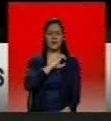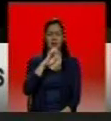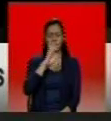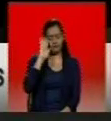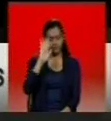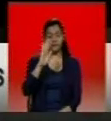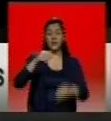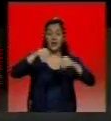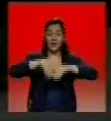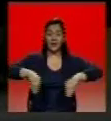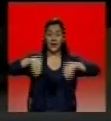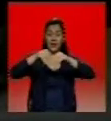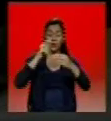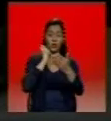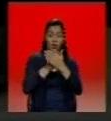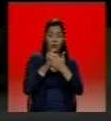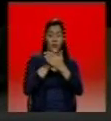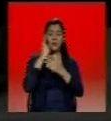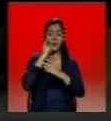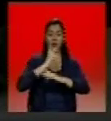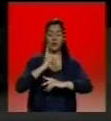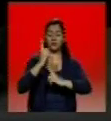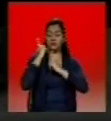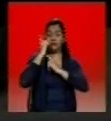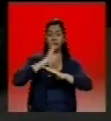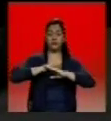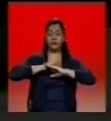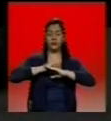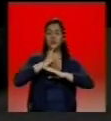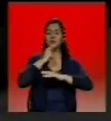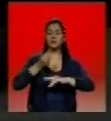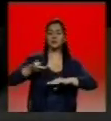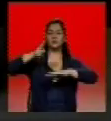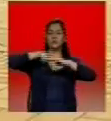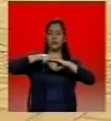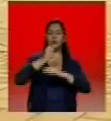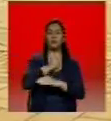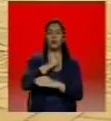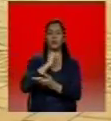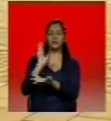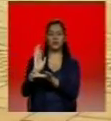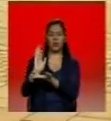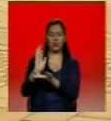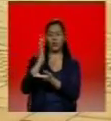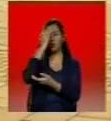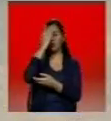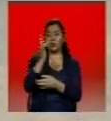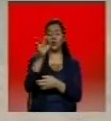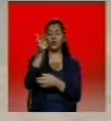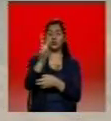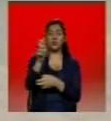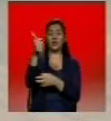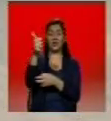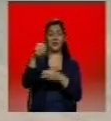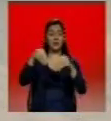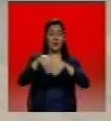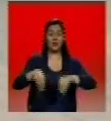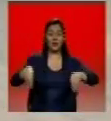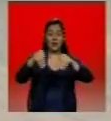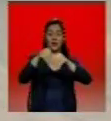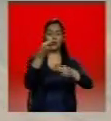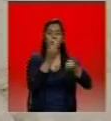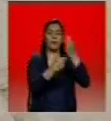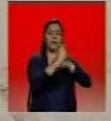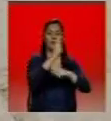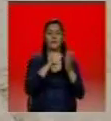Los terrenos comprados para la seguridad nacional fueron a incrementar el patrimonio del ISFA. En 2010, estos terrenos fueron vendidos al